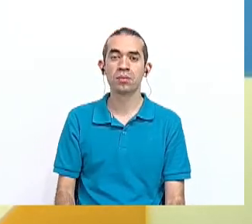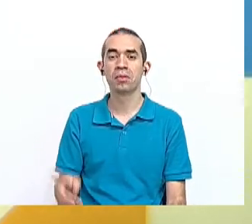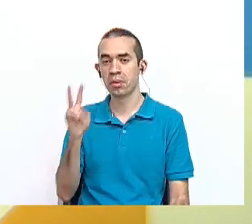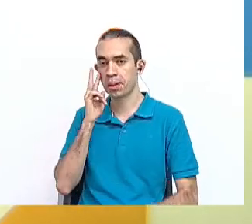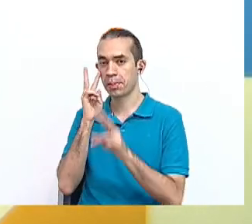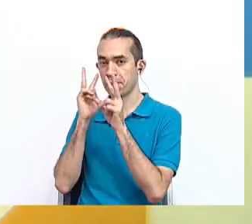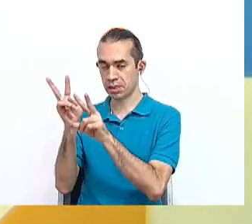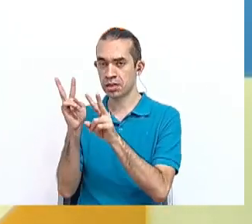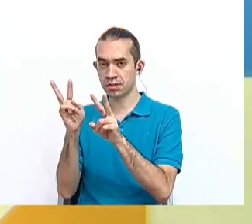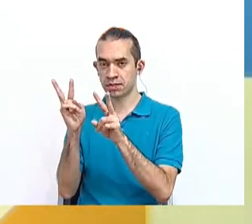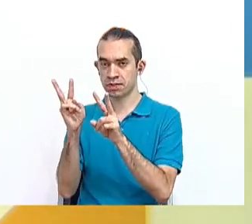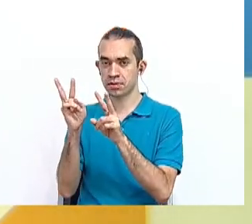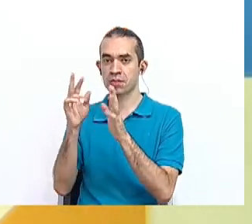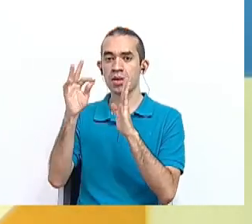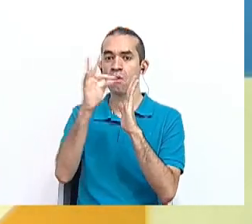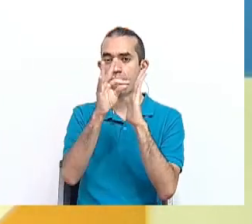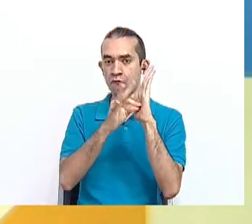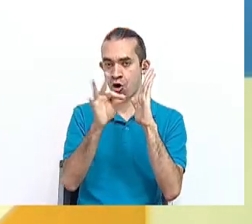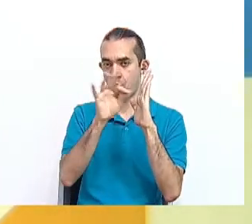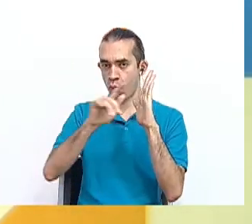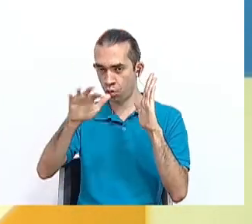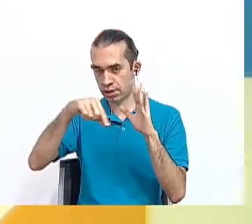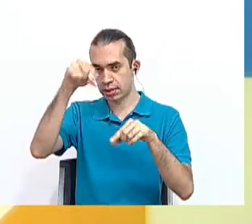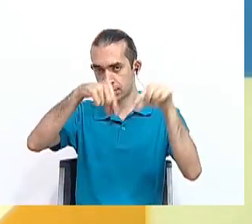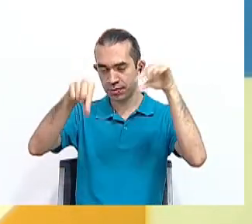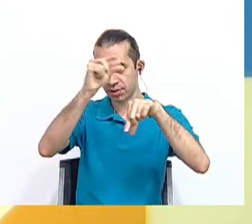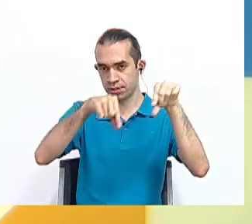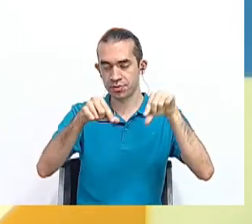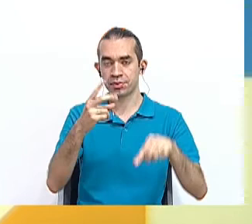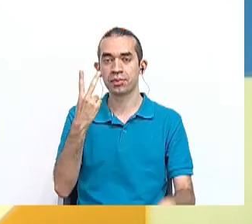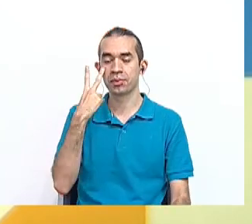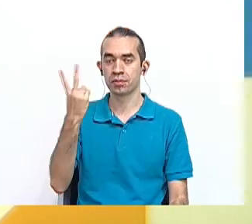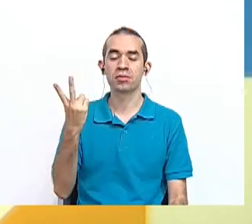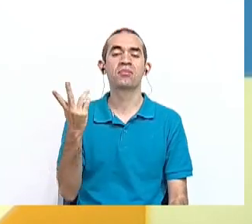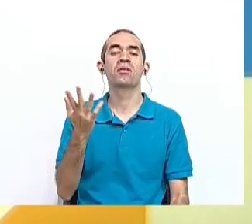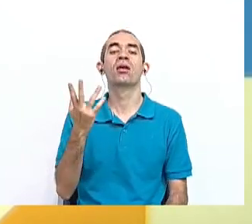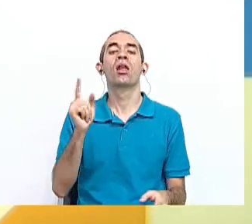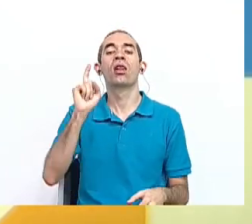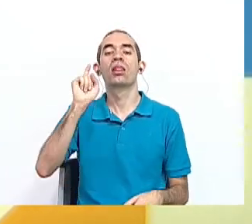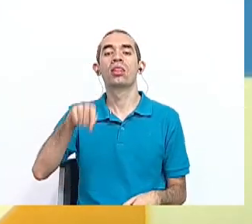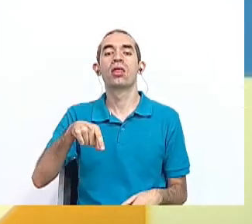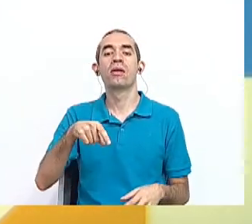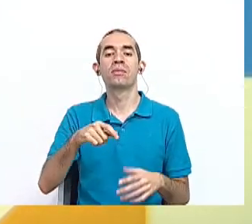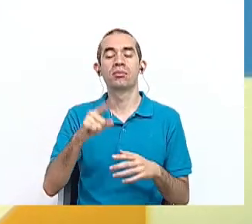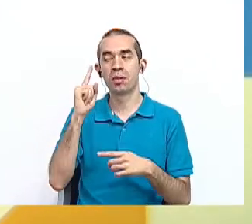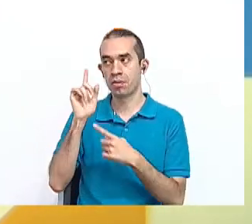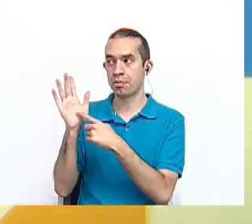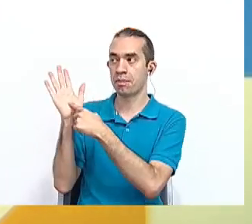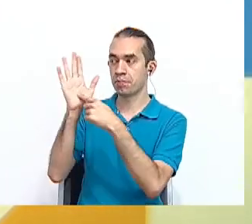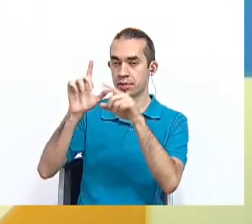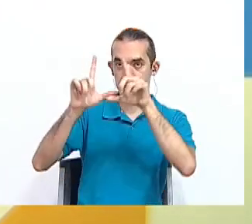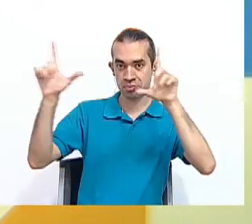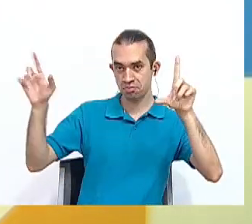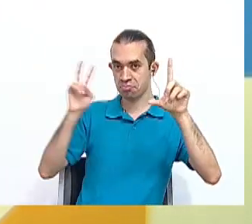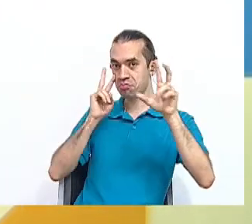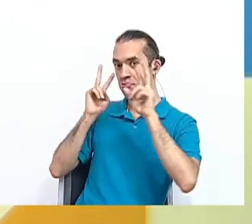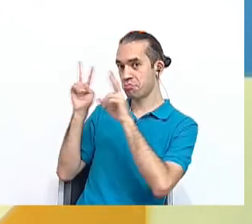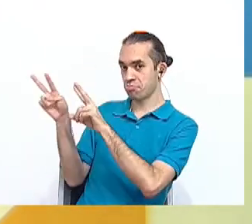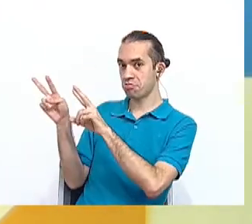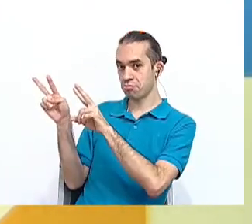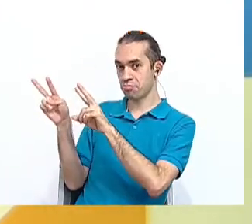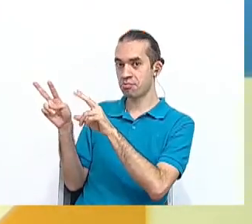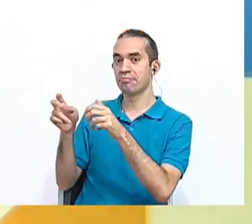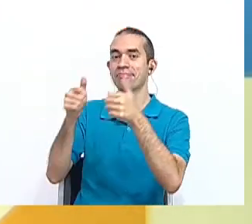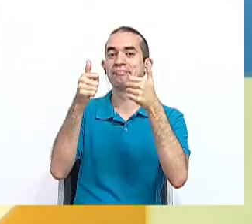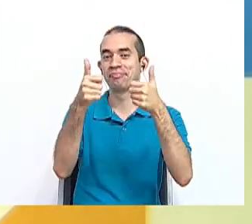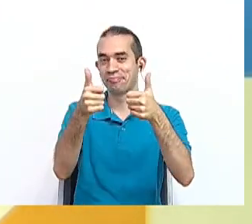Tenemos las siguientes fórmulas químicas. Vamos a darle presentación para que las vean.